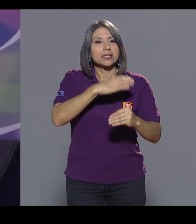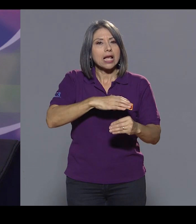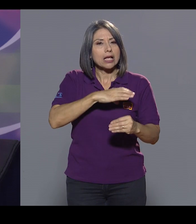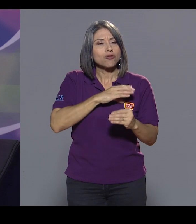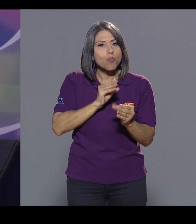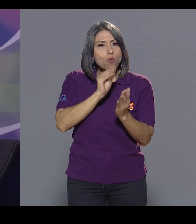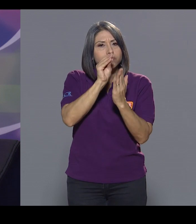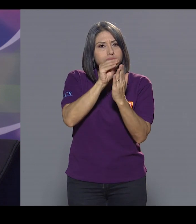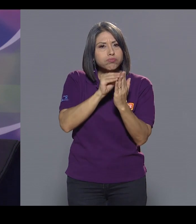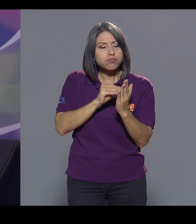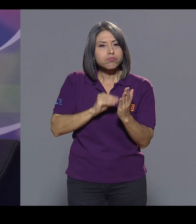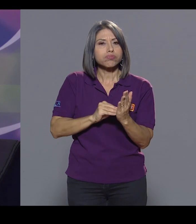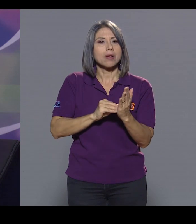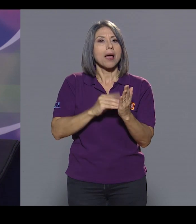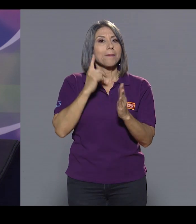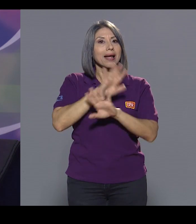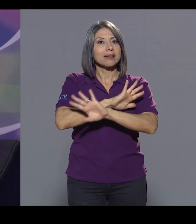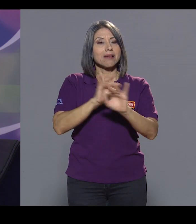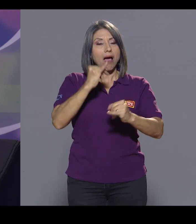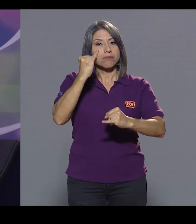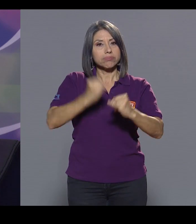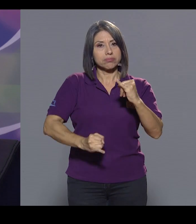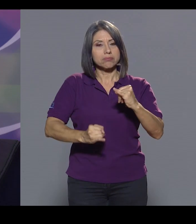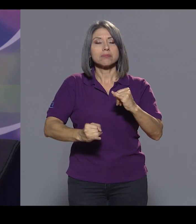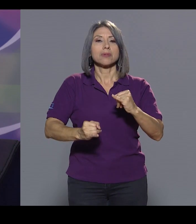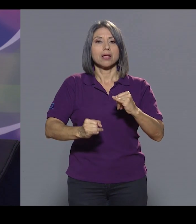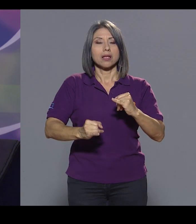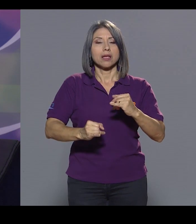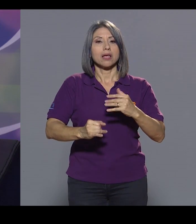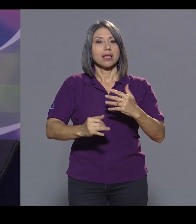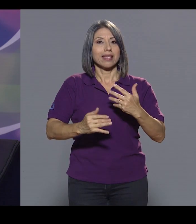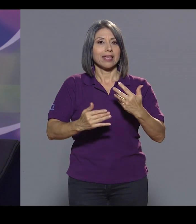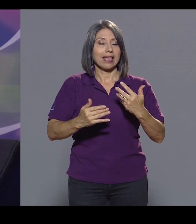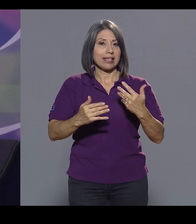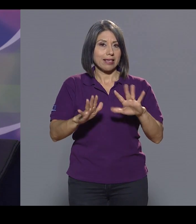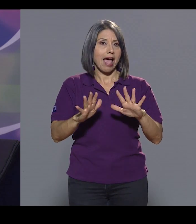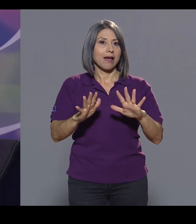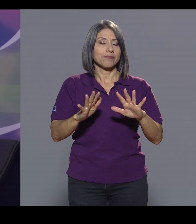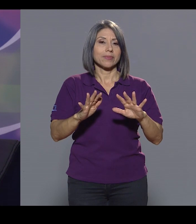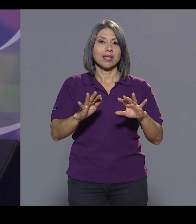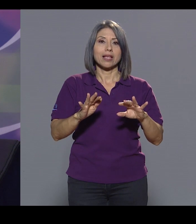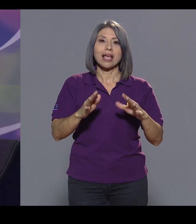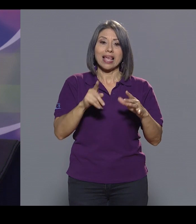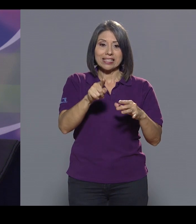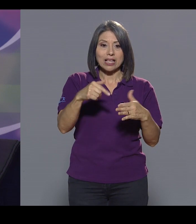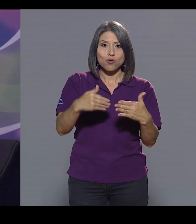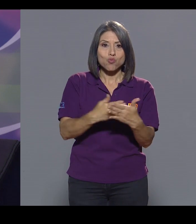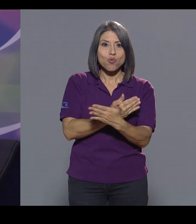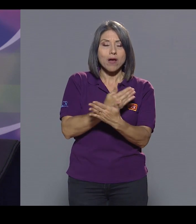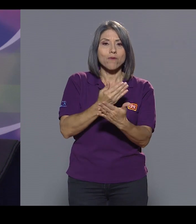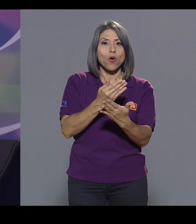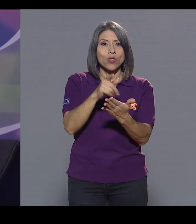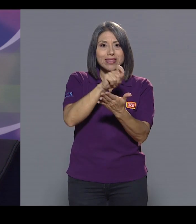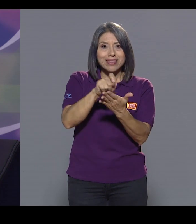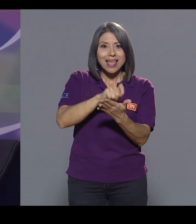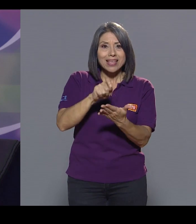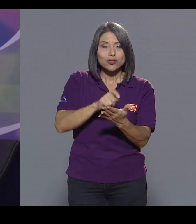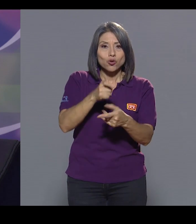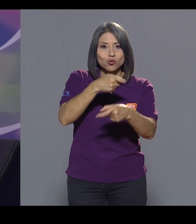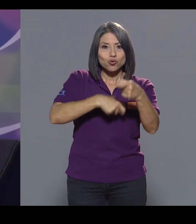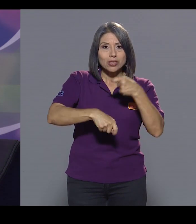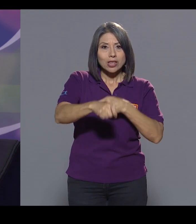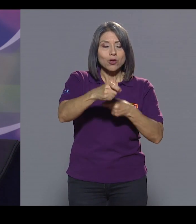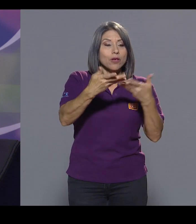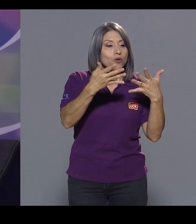elementos como para darle el finiquito y que sea dictaminado este nuevo texto sustitutivo